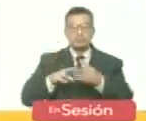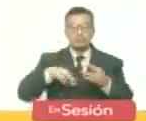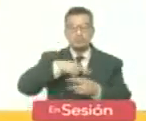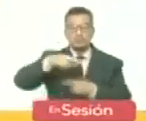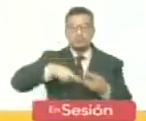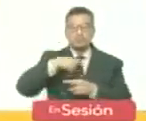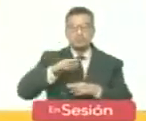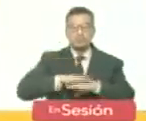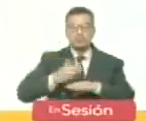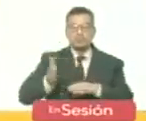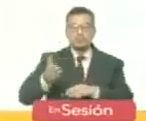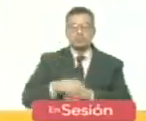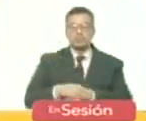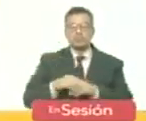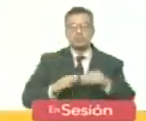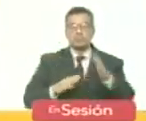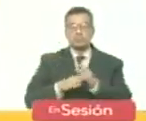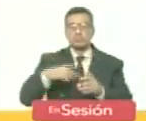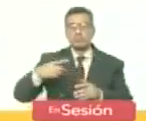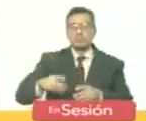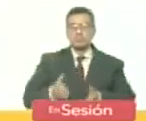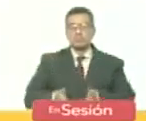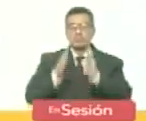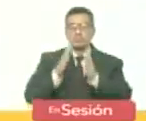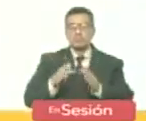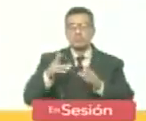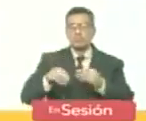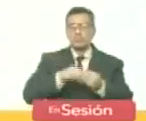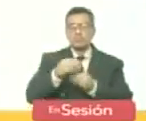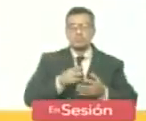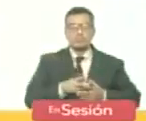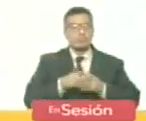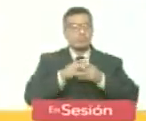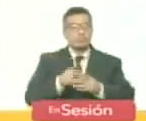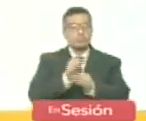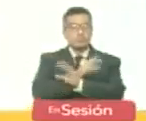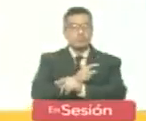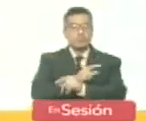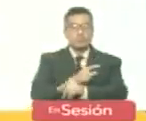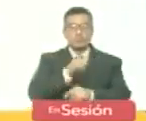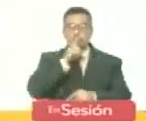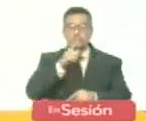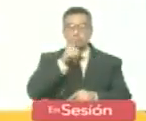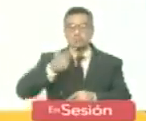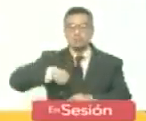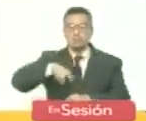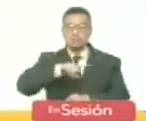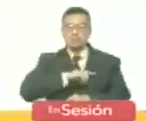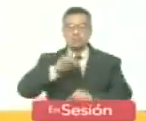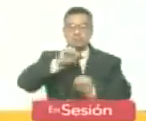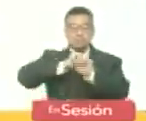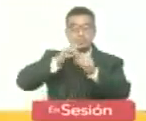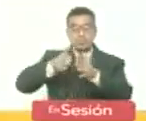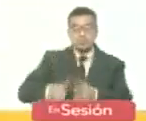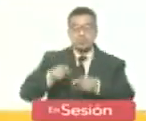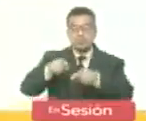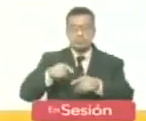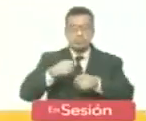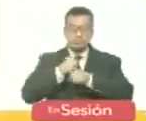revolución. Por lo tanto, el bloque de la patria no se presta para esos juegos perversos y nosotros defenderemos esta